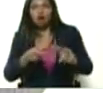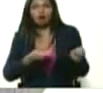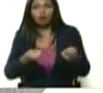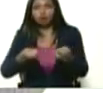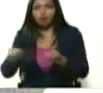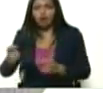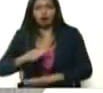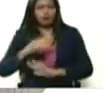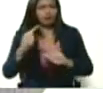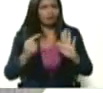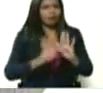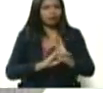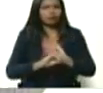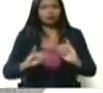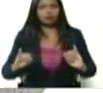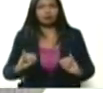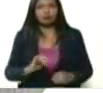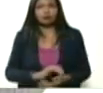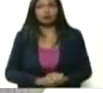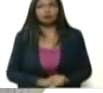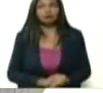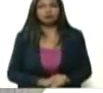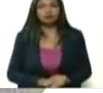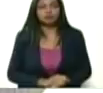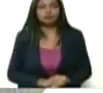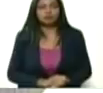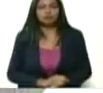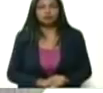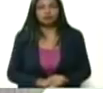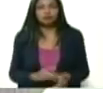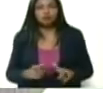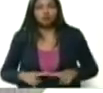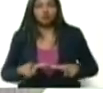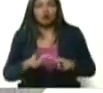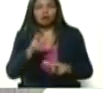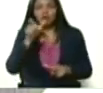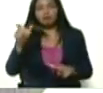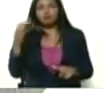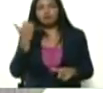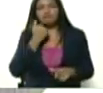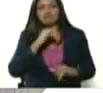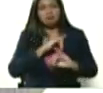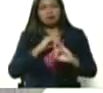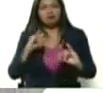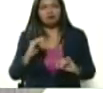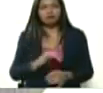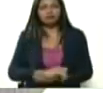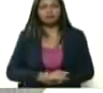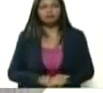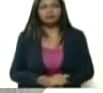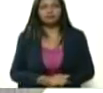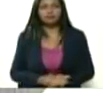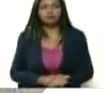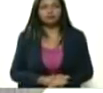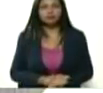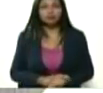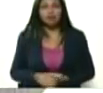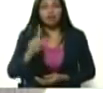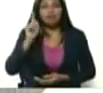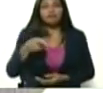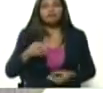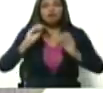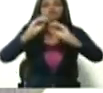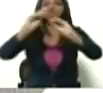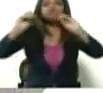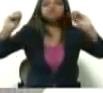controlar, pasando a estar en el sexto lugar de número de personas contagiadas. Debemos llamar la